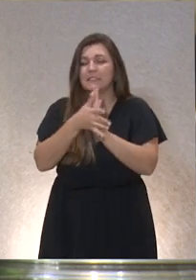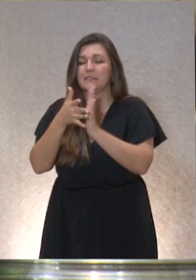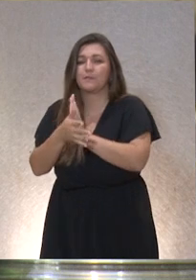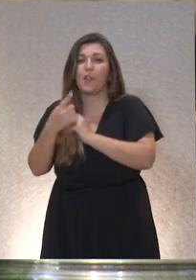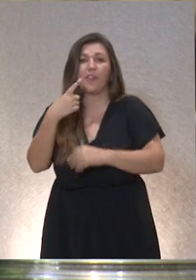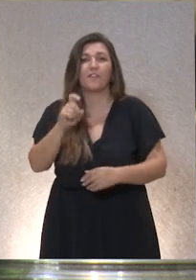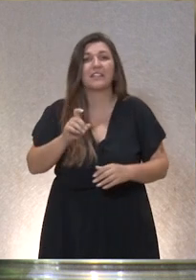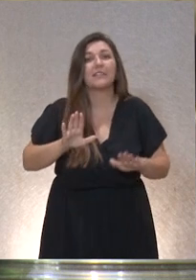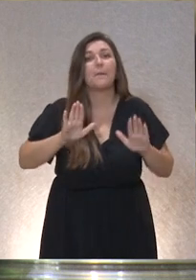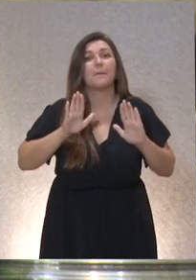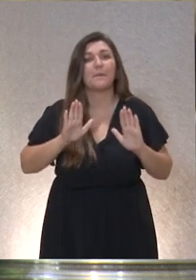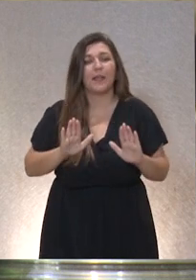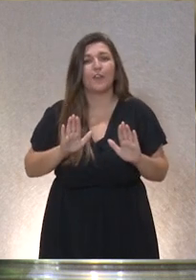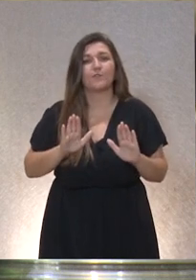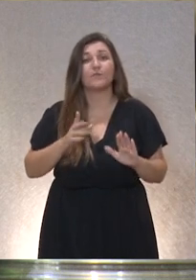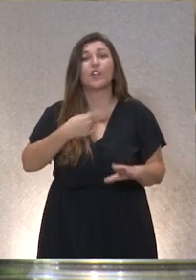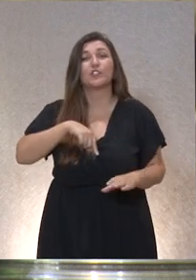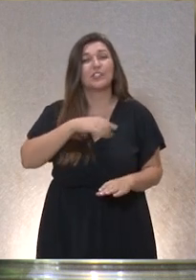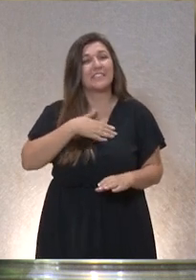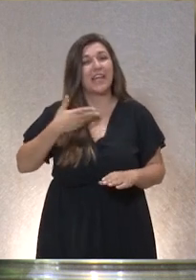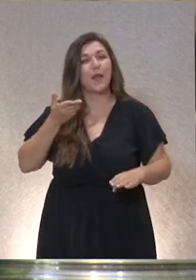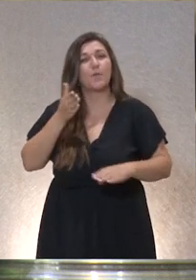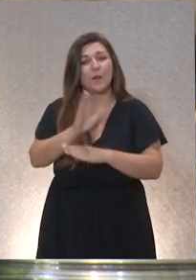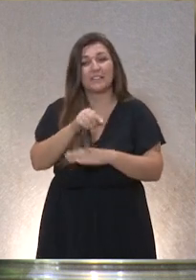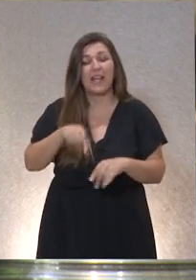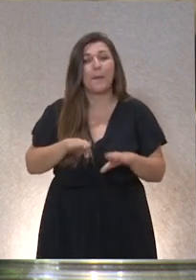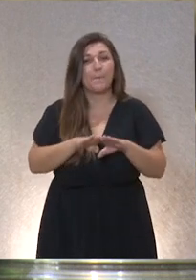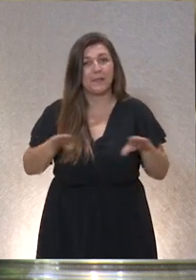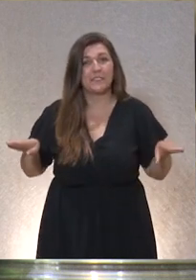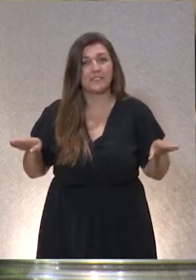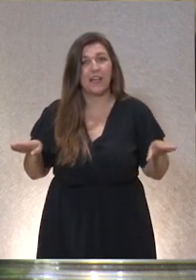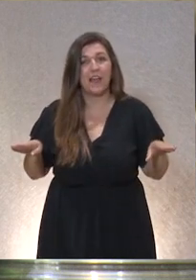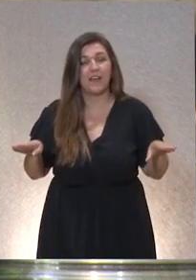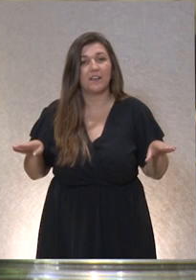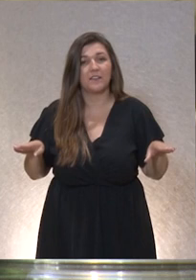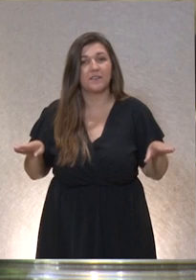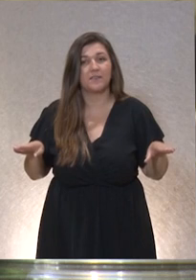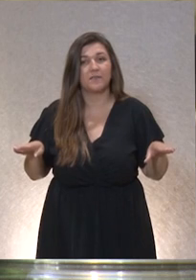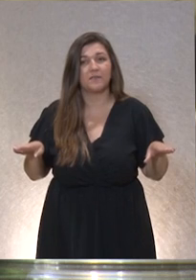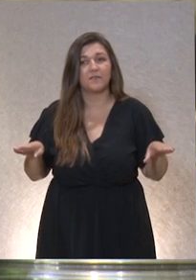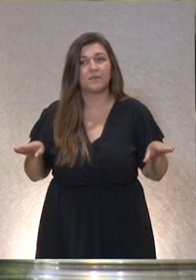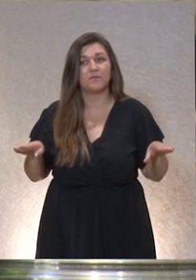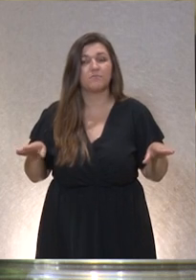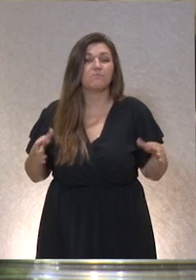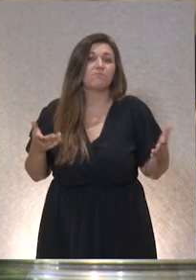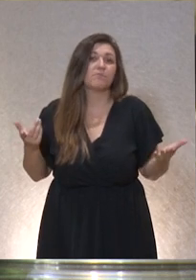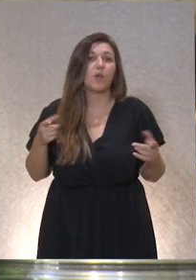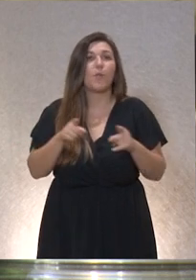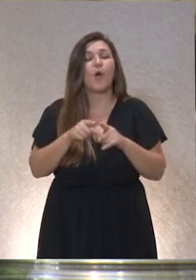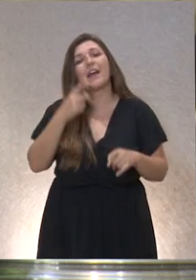pero lo que lo que queremos mostrar en esta mesa es la bueno